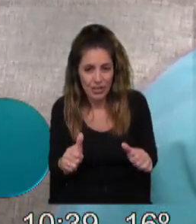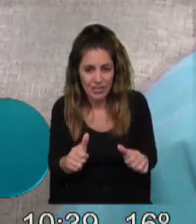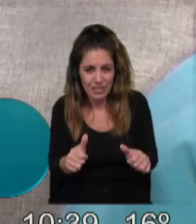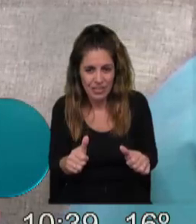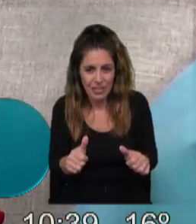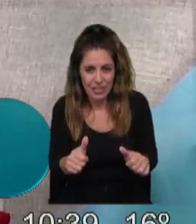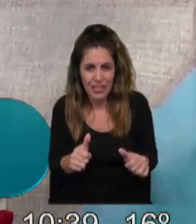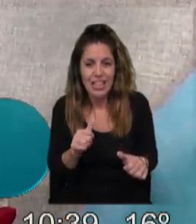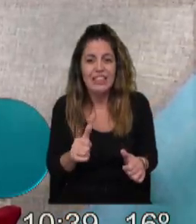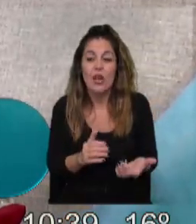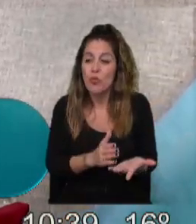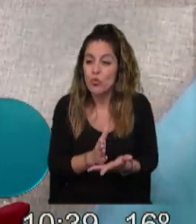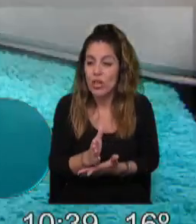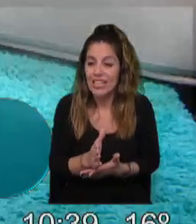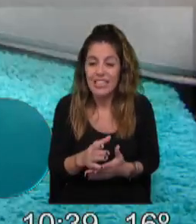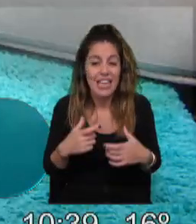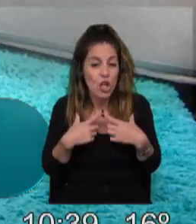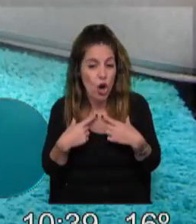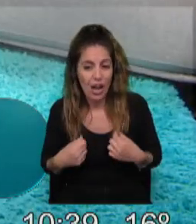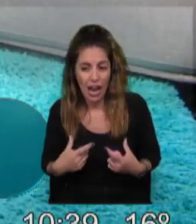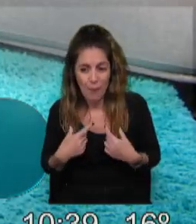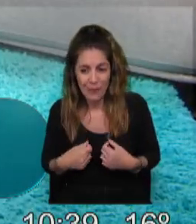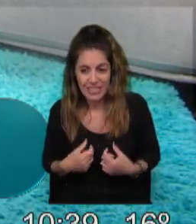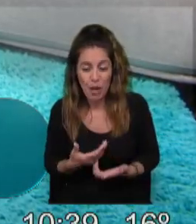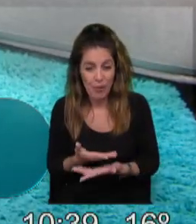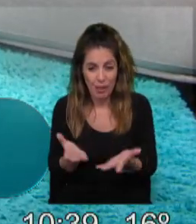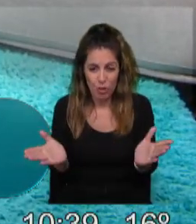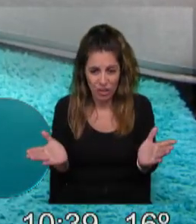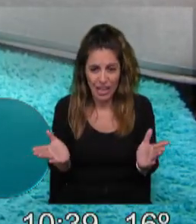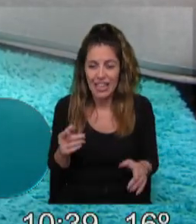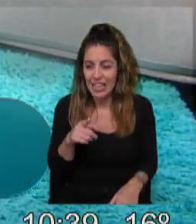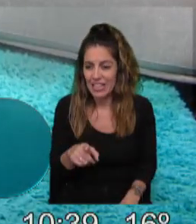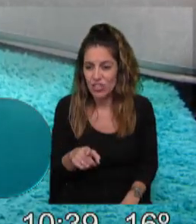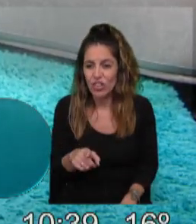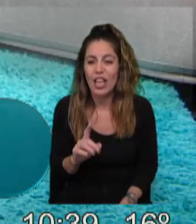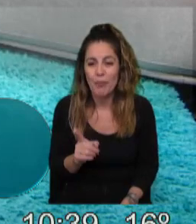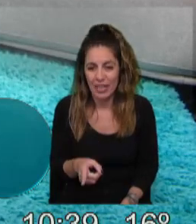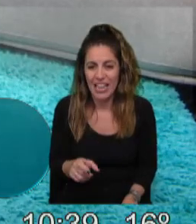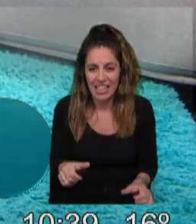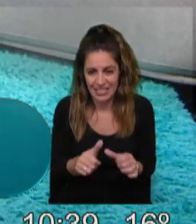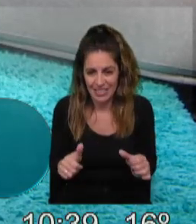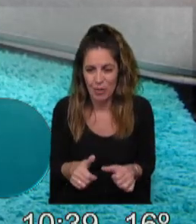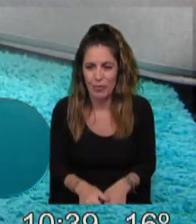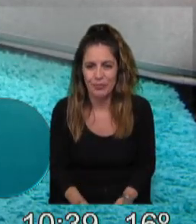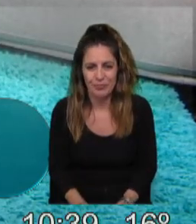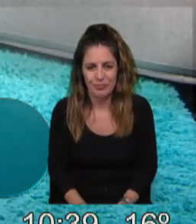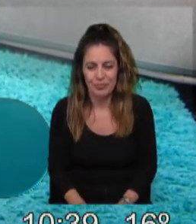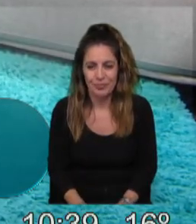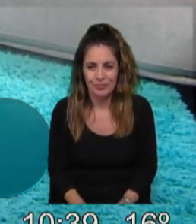tenemos una línea que son las camisas también, que ahí les traje para mostrar. Esta. Entonces, si querés, esos bikinis que también hacemos. Ay,